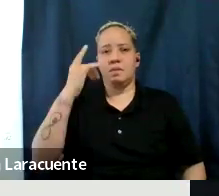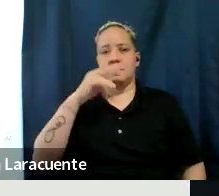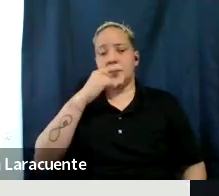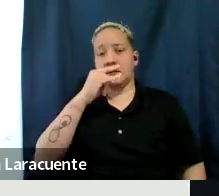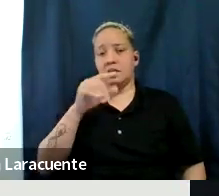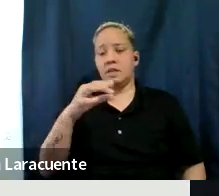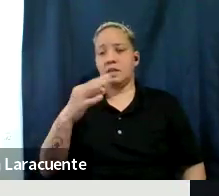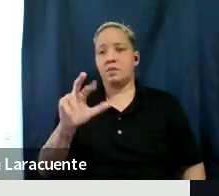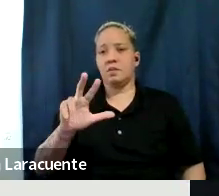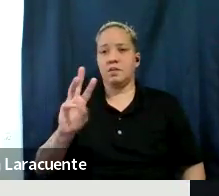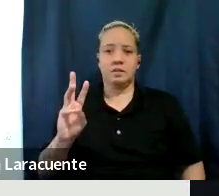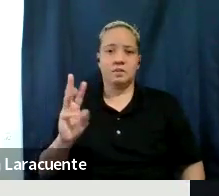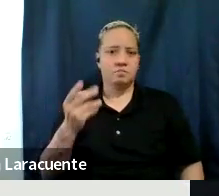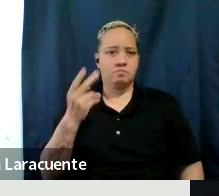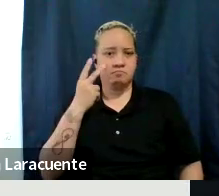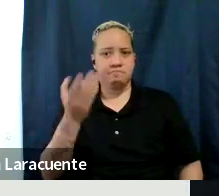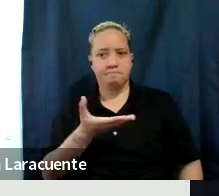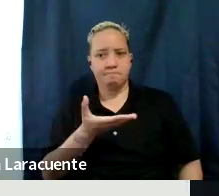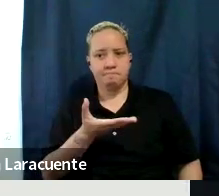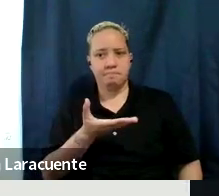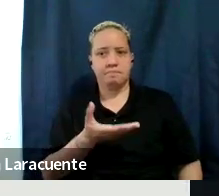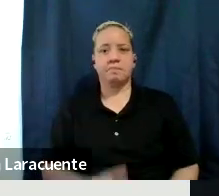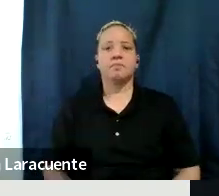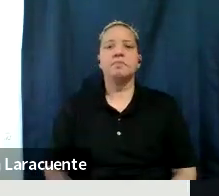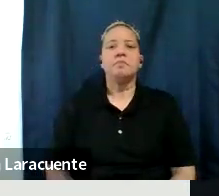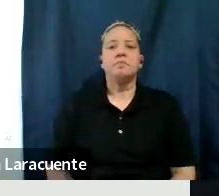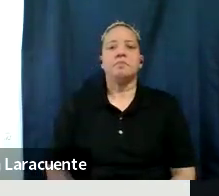1936, como pueden ver en la portadilla del libro.